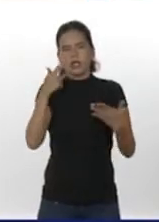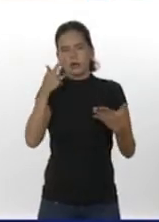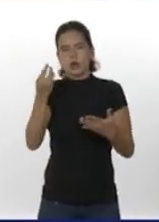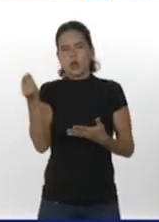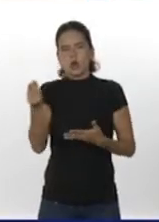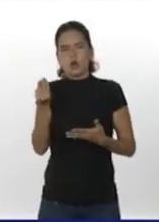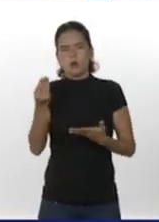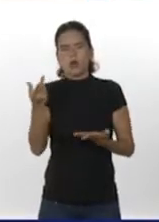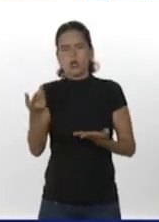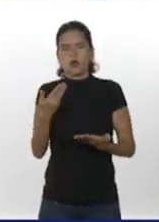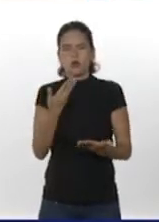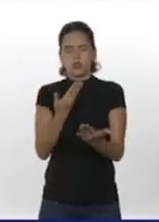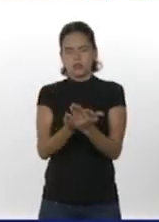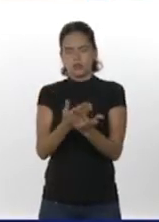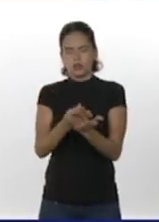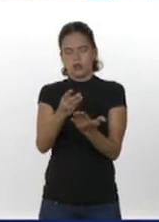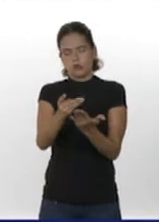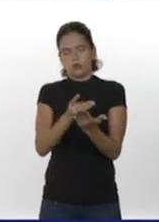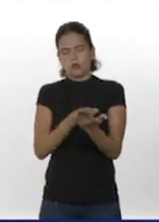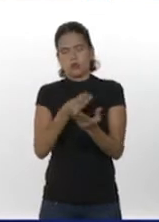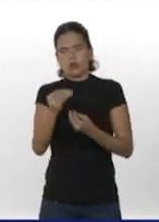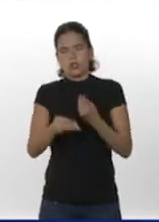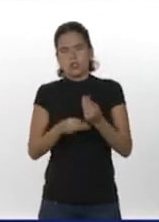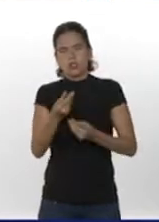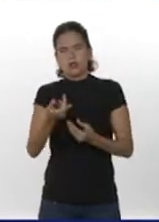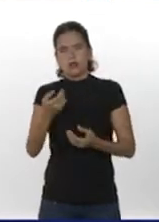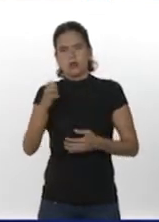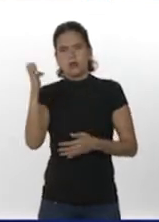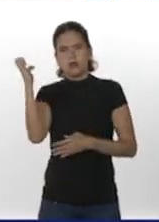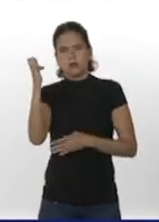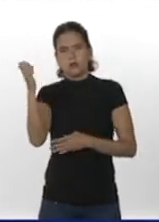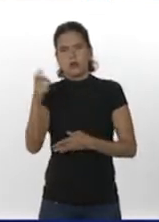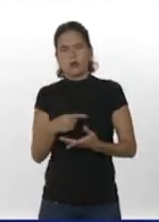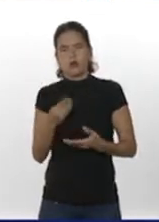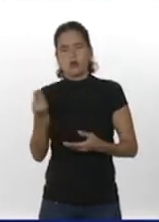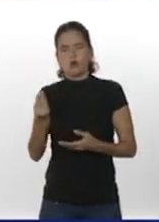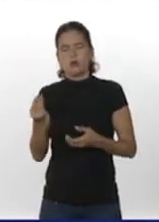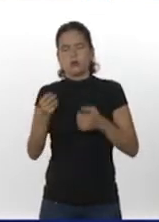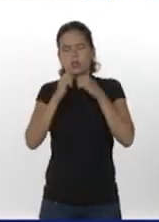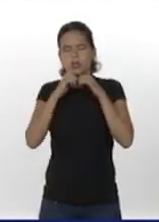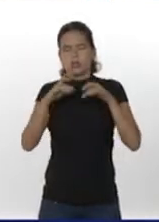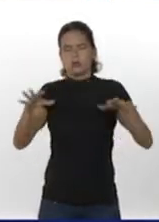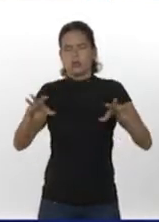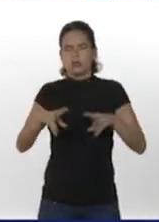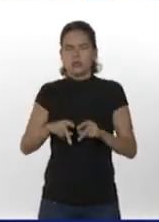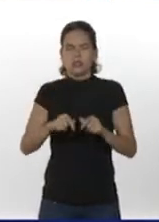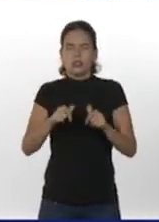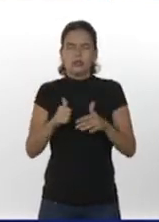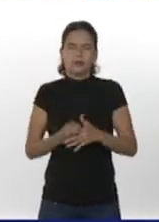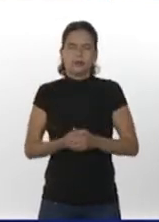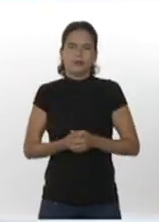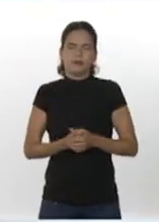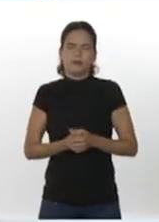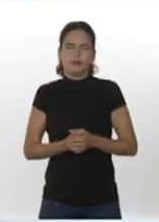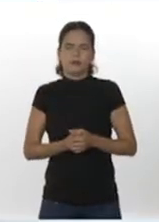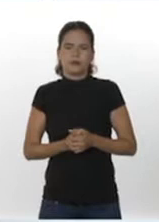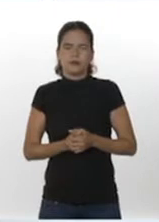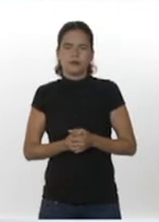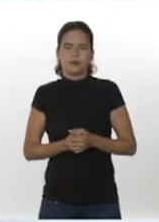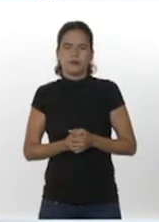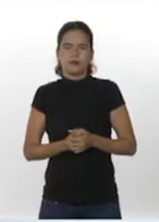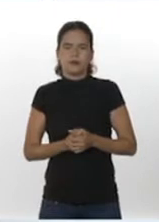quedó ese Tratado de Tordesillas y cuál fue esa repartición. Allí gráficamente lo pueden ver, lo pueden